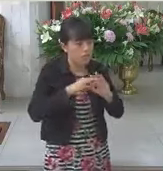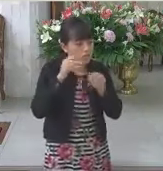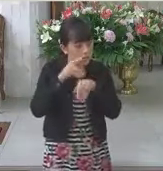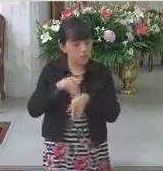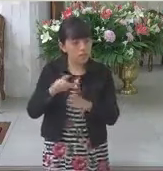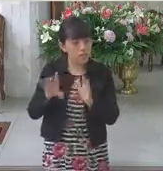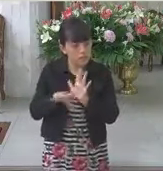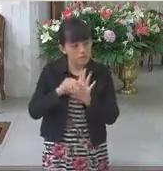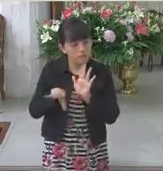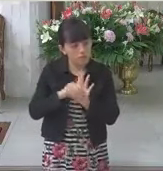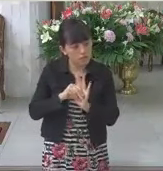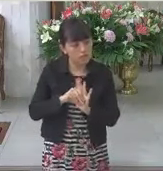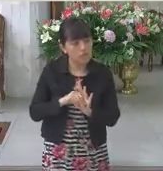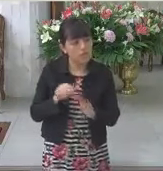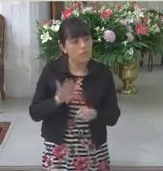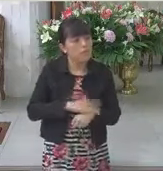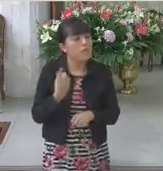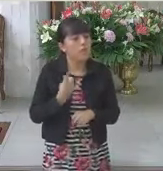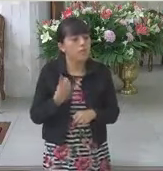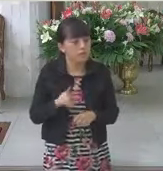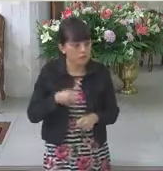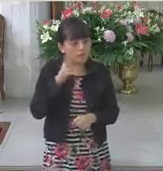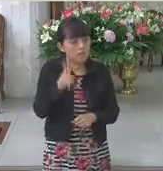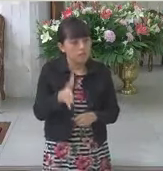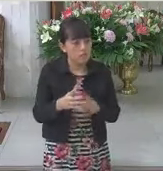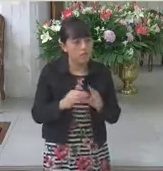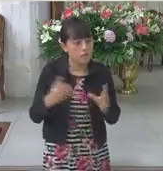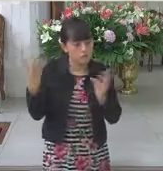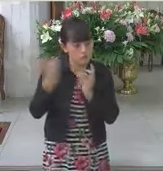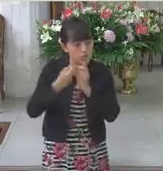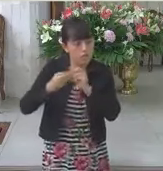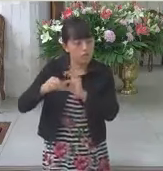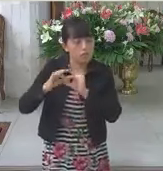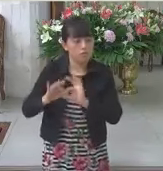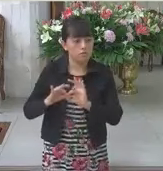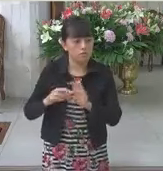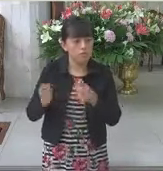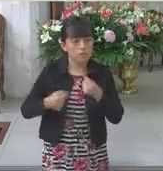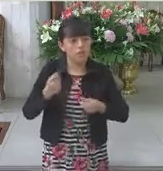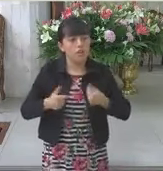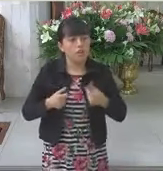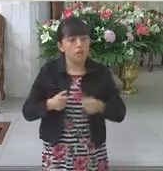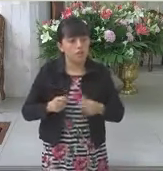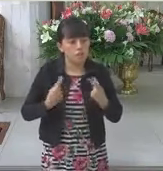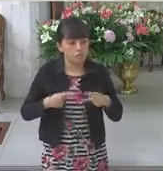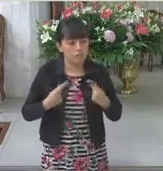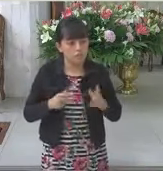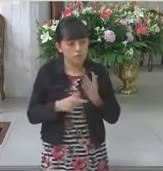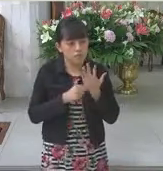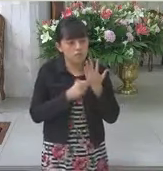angosta no todos pueden andar en ella para andar en la senda angosta se